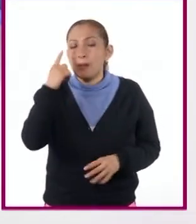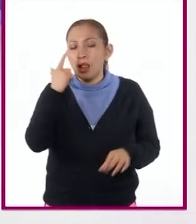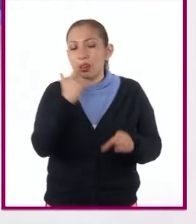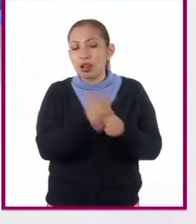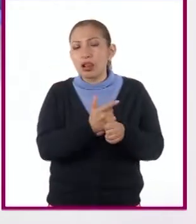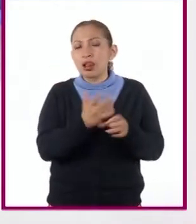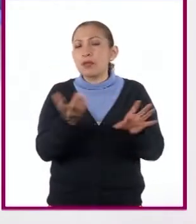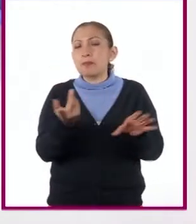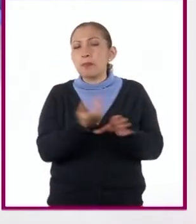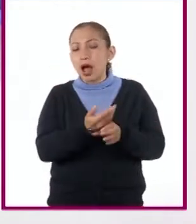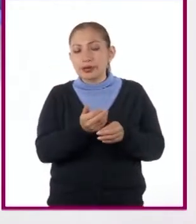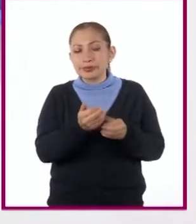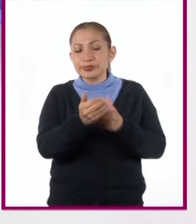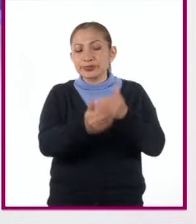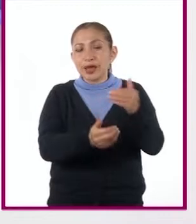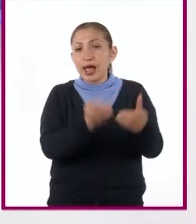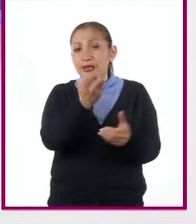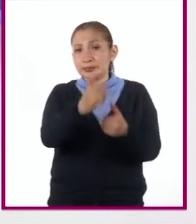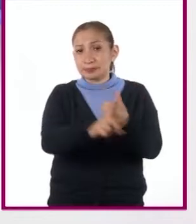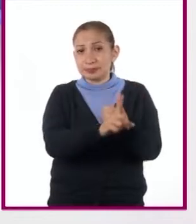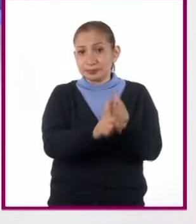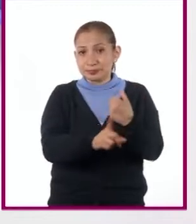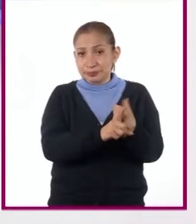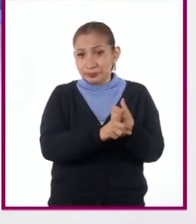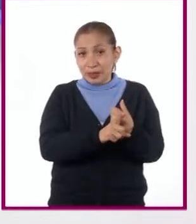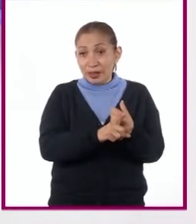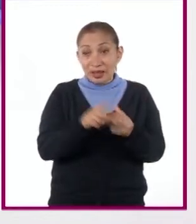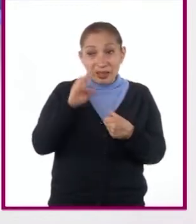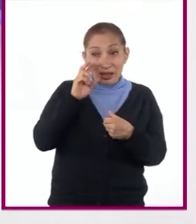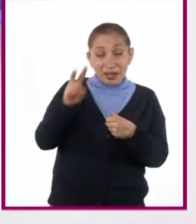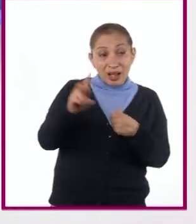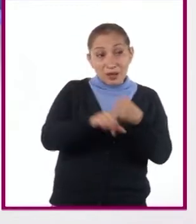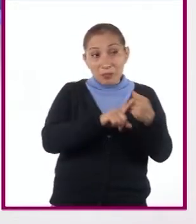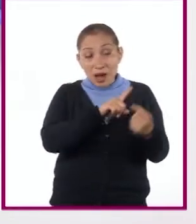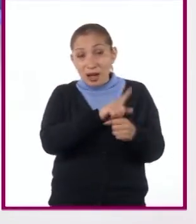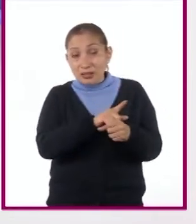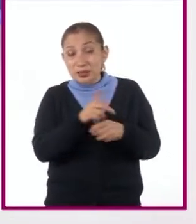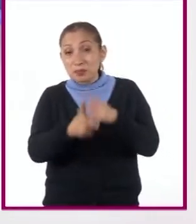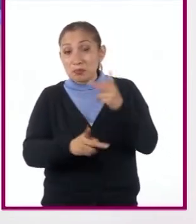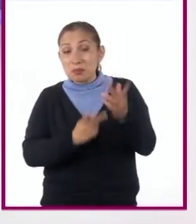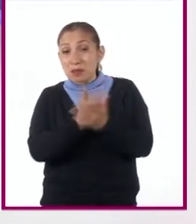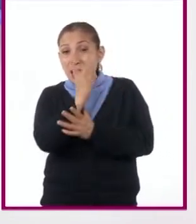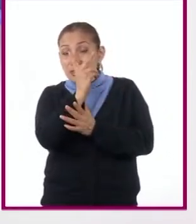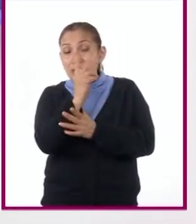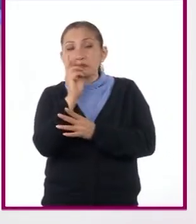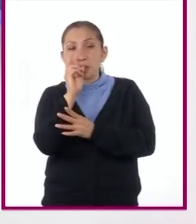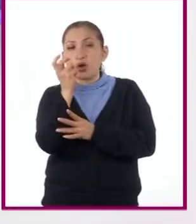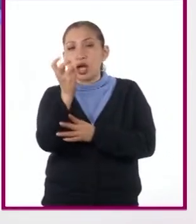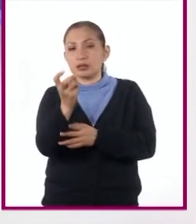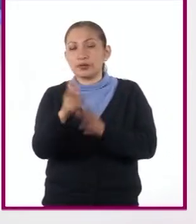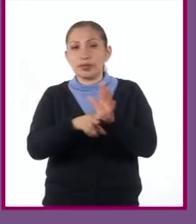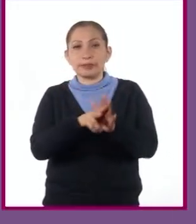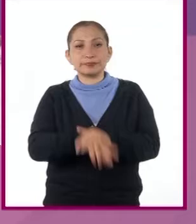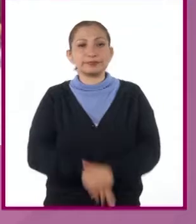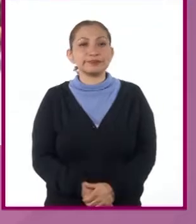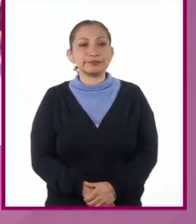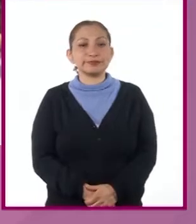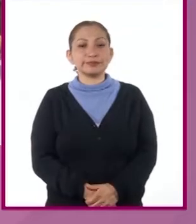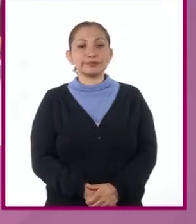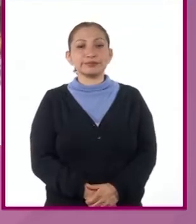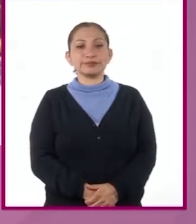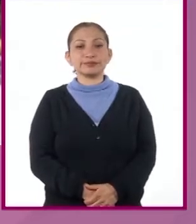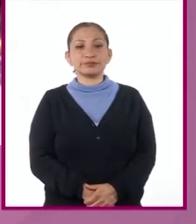identificar las consecuencias que tiene este problema en la biodiversidad, los invitamos a ver el siguiente video.